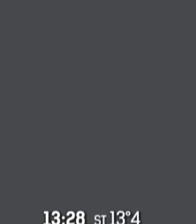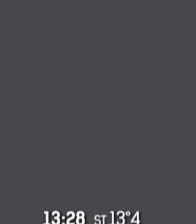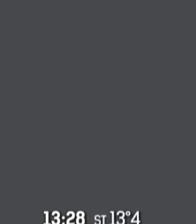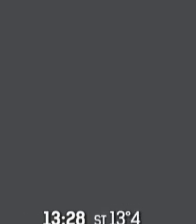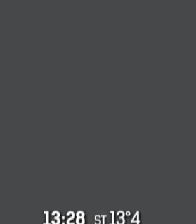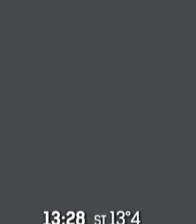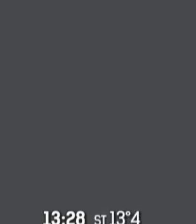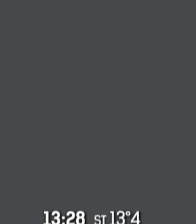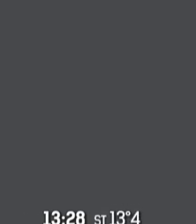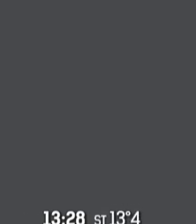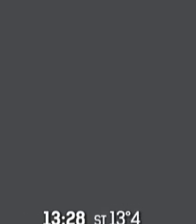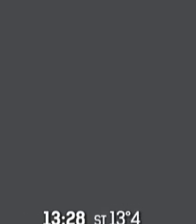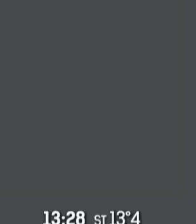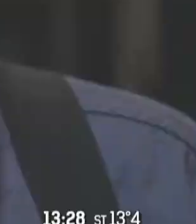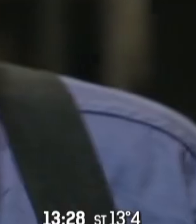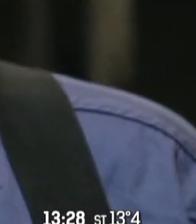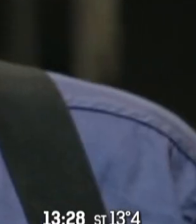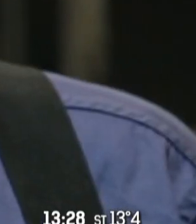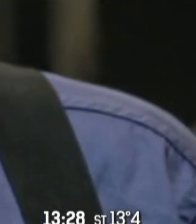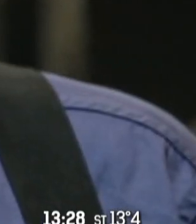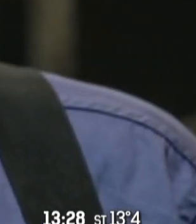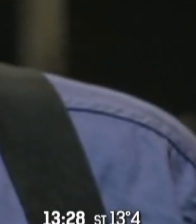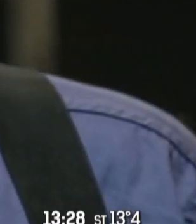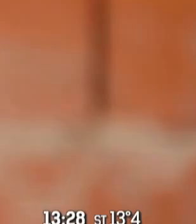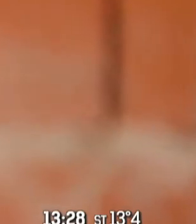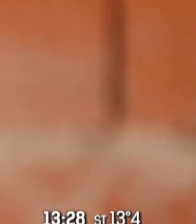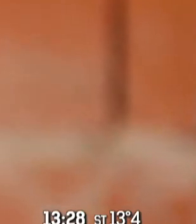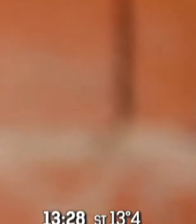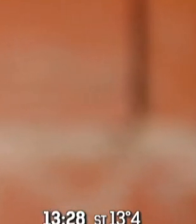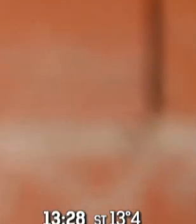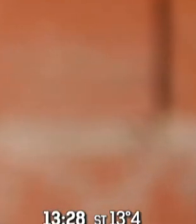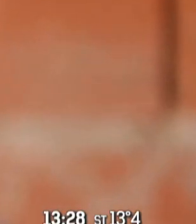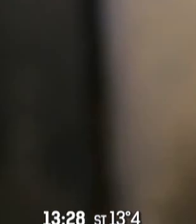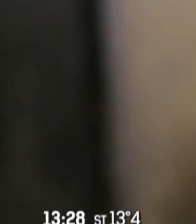contagios más bajas de la región. El esfuerzo sirvió.